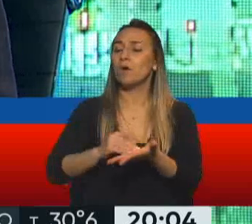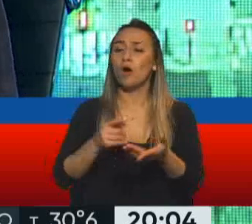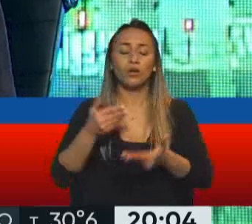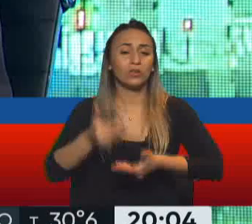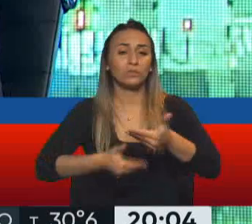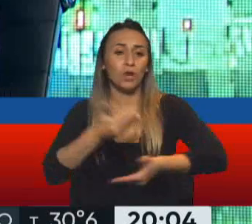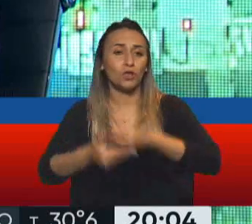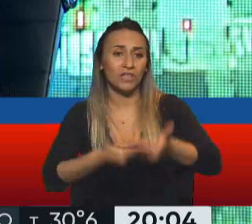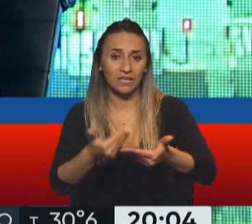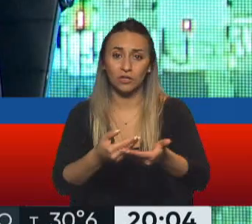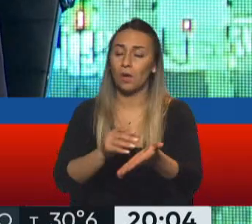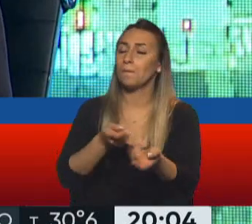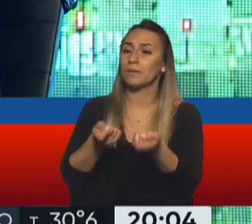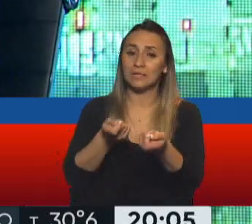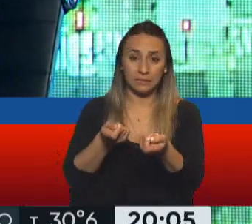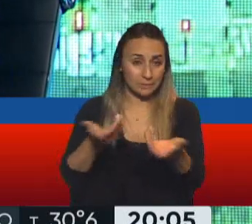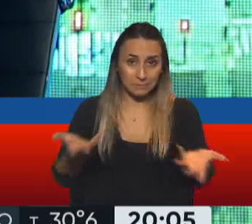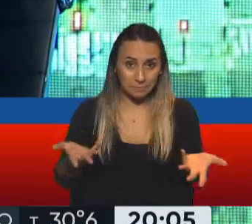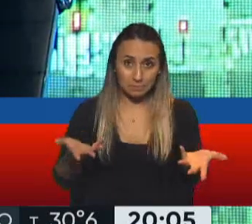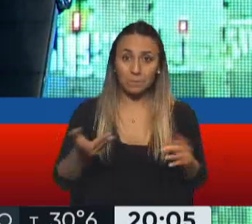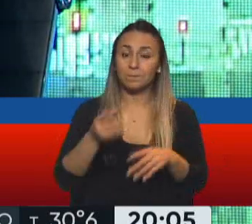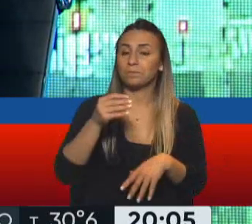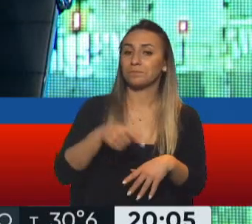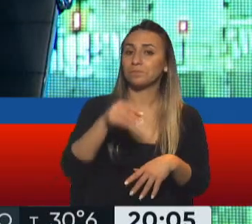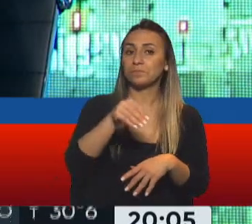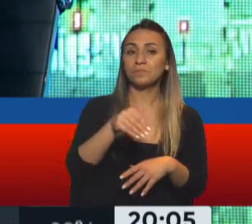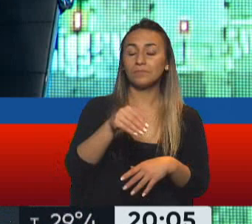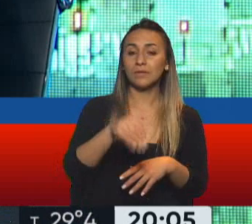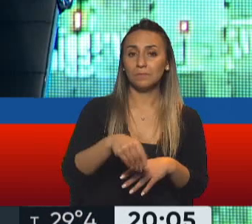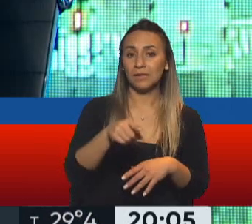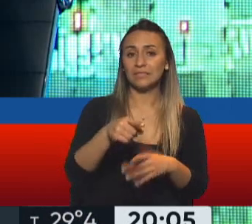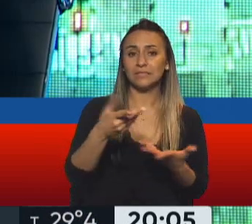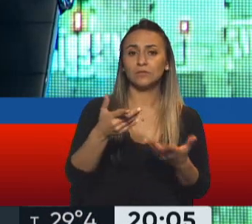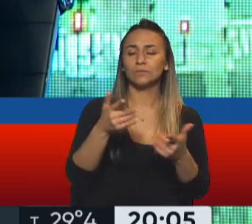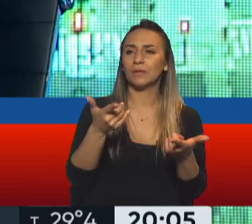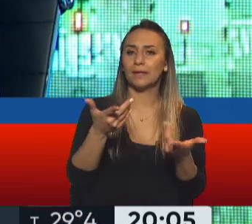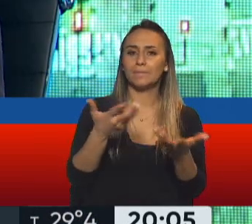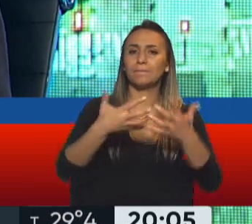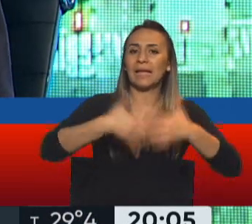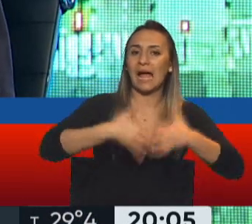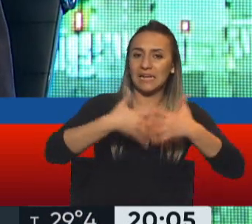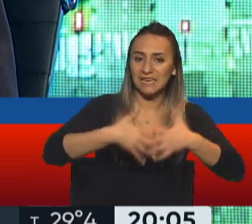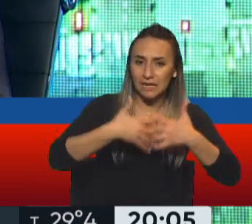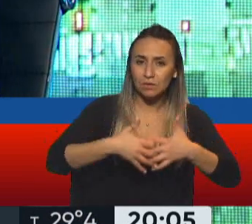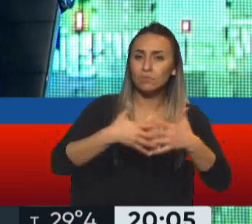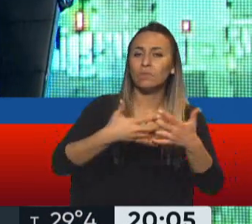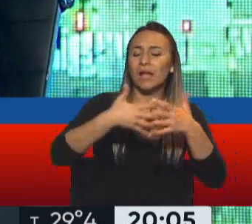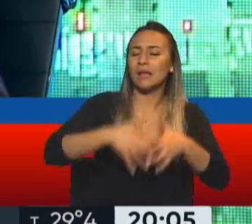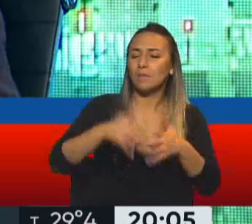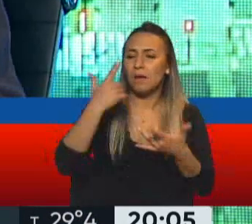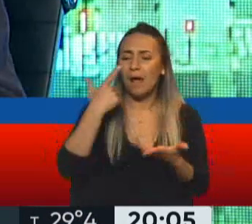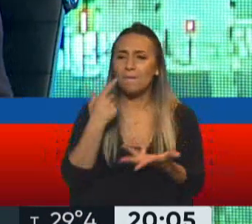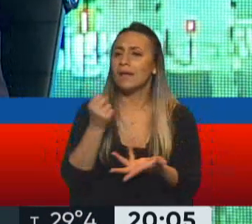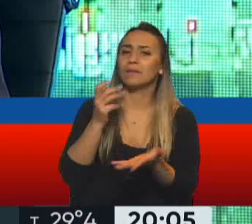La discrecionalidad es casi absoluta y además va acompañada de la inexistencia de mecanismos de rendición de cuentas. Si cualquiera de